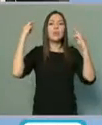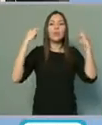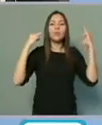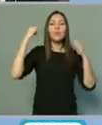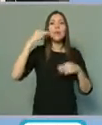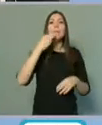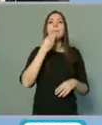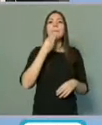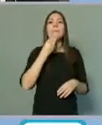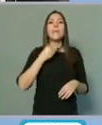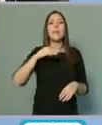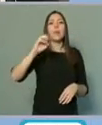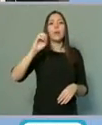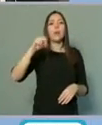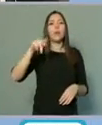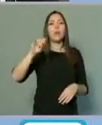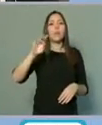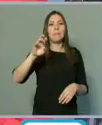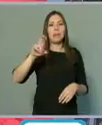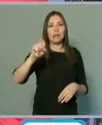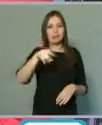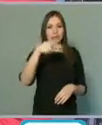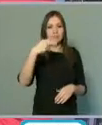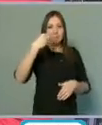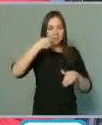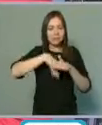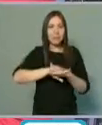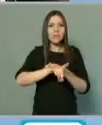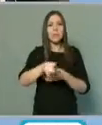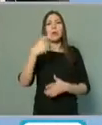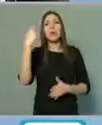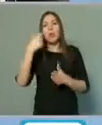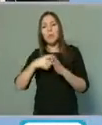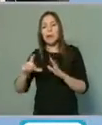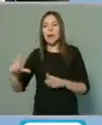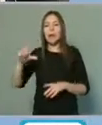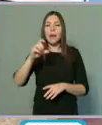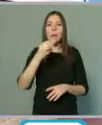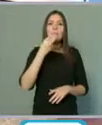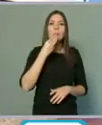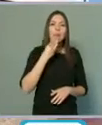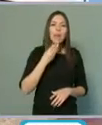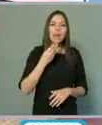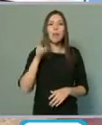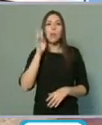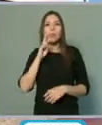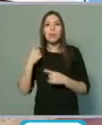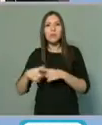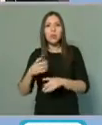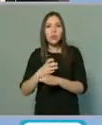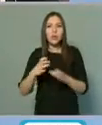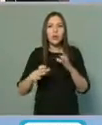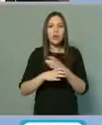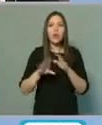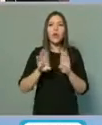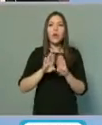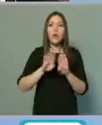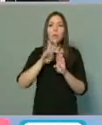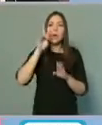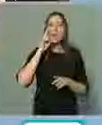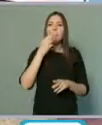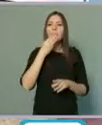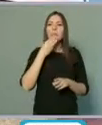bueno, ahí puedes hacer todo el recorrido, además de comprar obviamente tu miel, probar, ver cómo se procesa, ver cómo, digamos, cómo va cayendo. Es